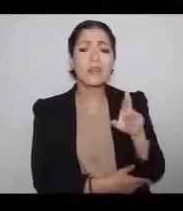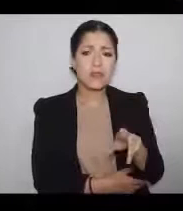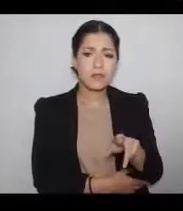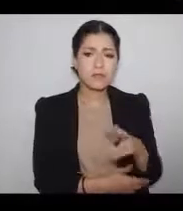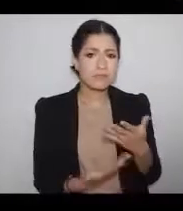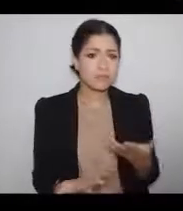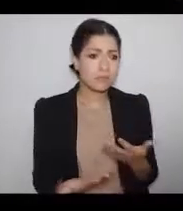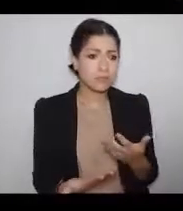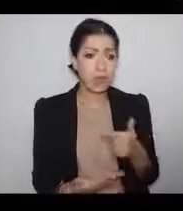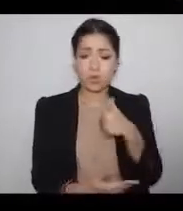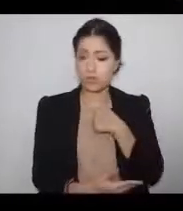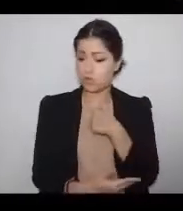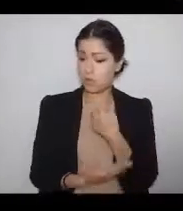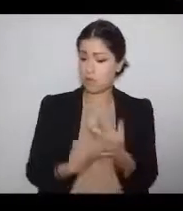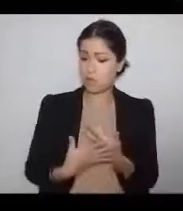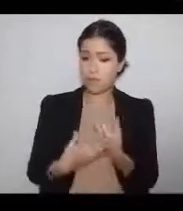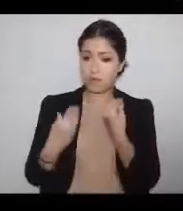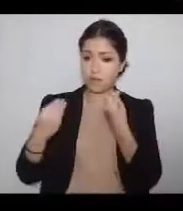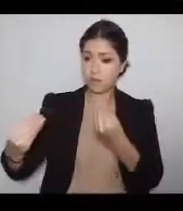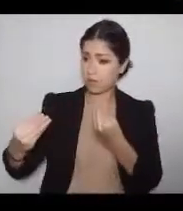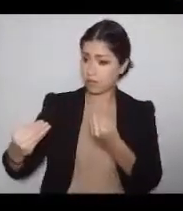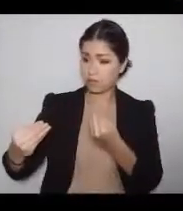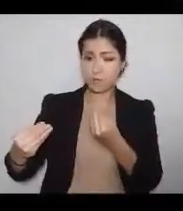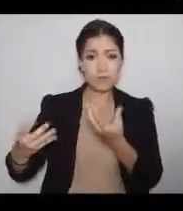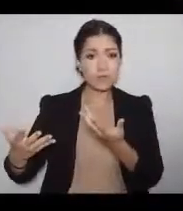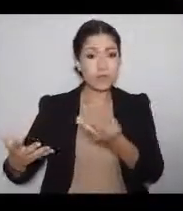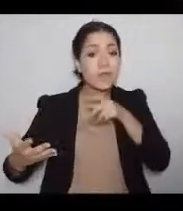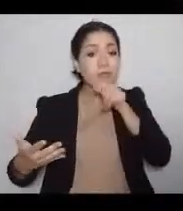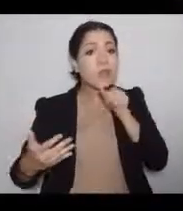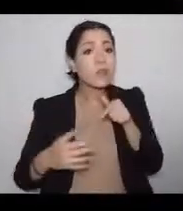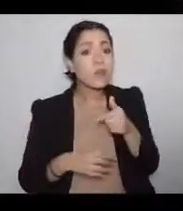ladridos. Escribirás la refutación.